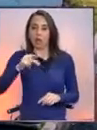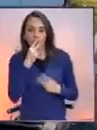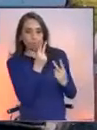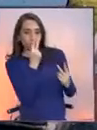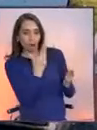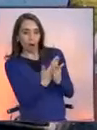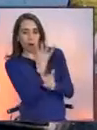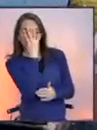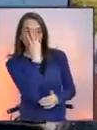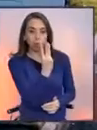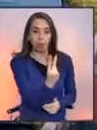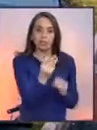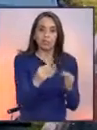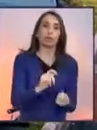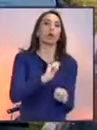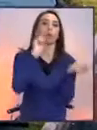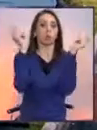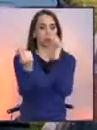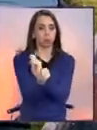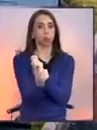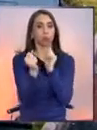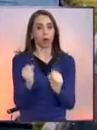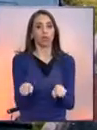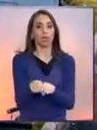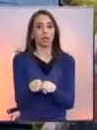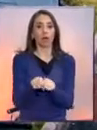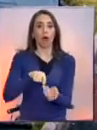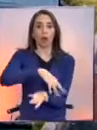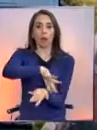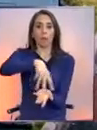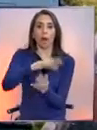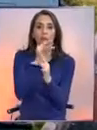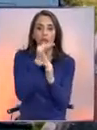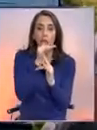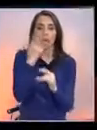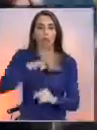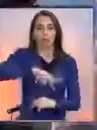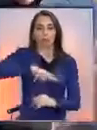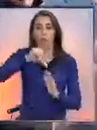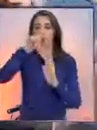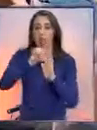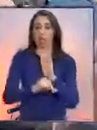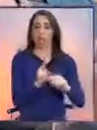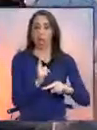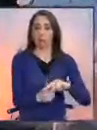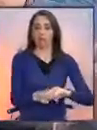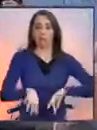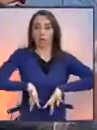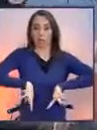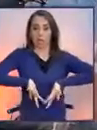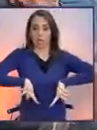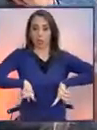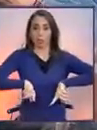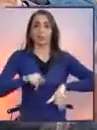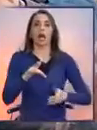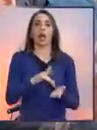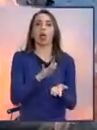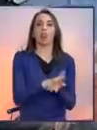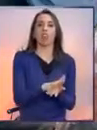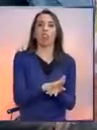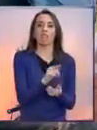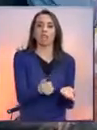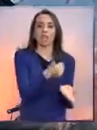se puede cambiar muy sustantivamente, como ha pasado en la Plaza de Armas, que los delitos bajaron a la mitad. La delincuencia es el gran debe de la actual